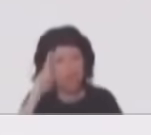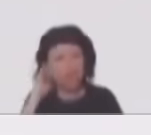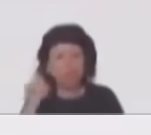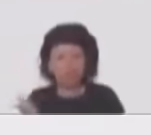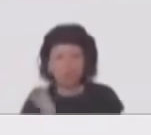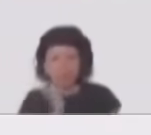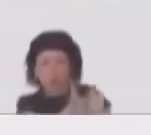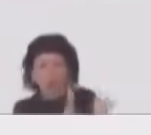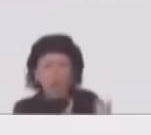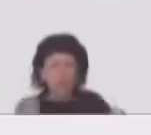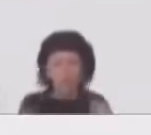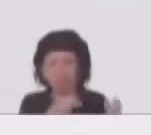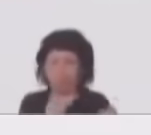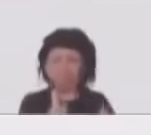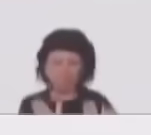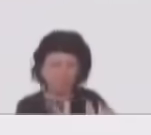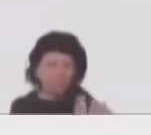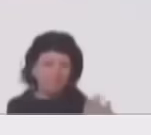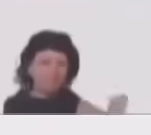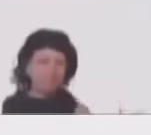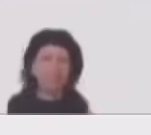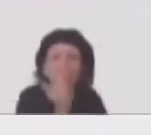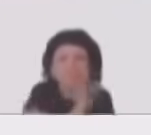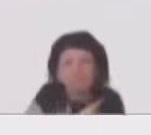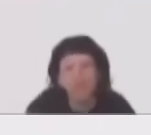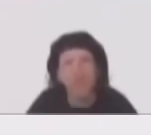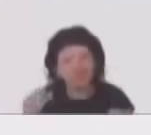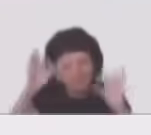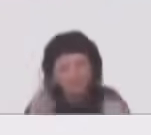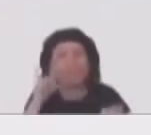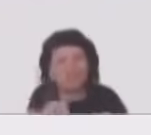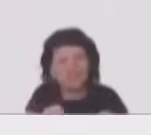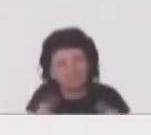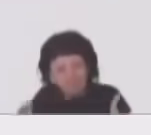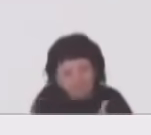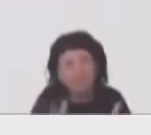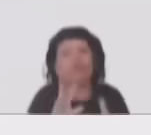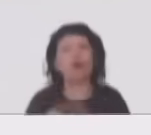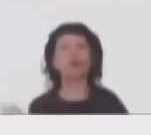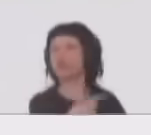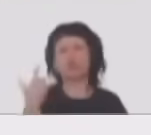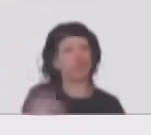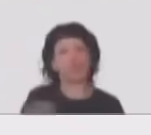violência e descalificação é o melhor caminho que podemos recorrer.